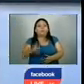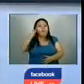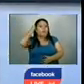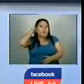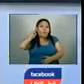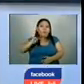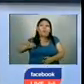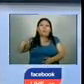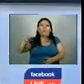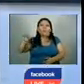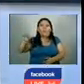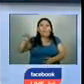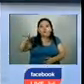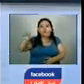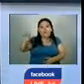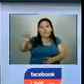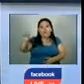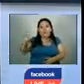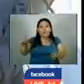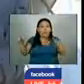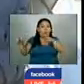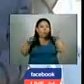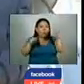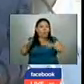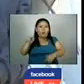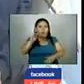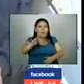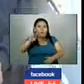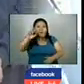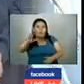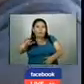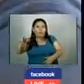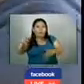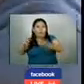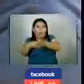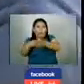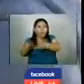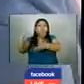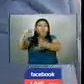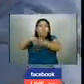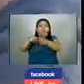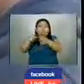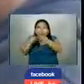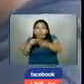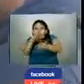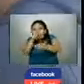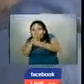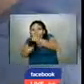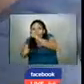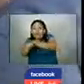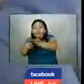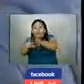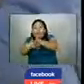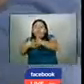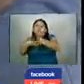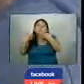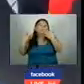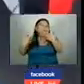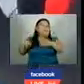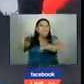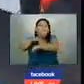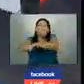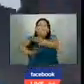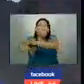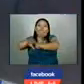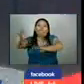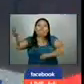Antonio Argueta Domínguez, de 23 años, miembro de estructura criminal que había huido hacia los Estados Unidos, fue extraditado a